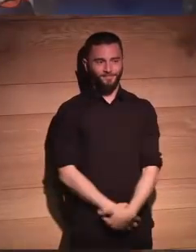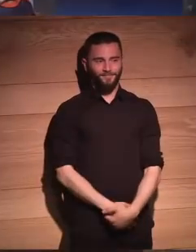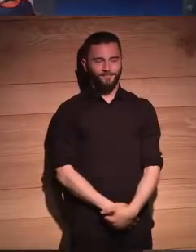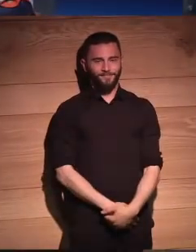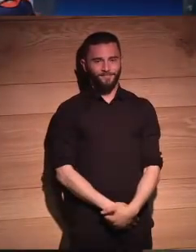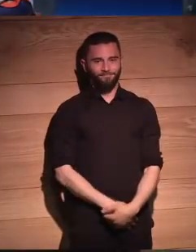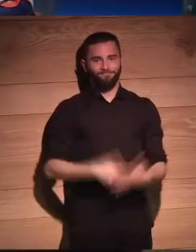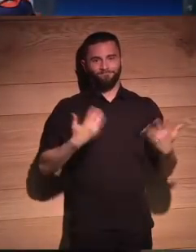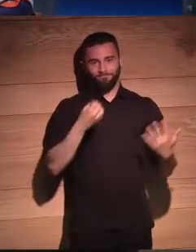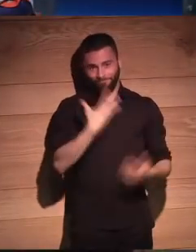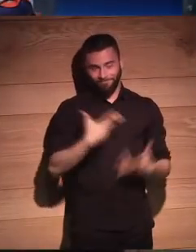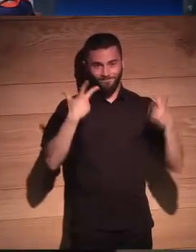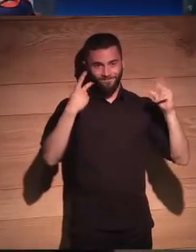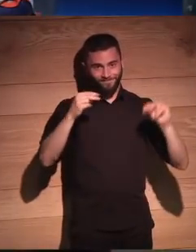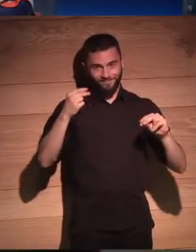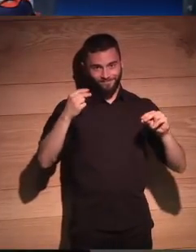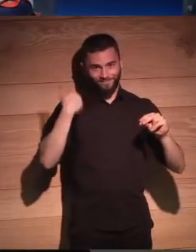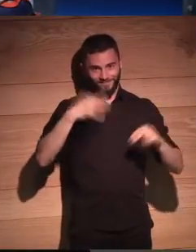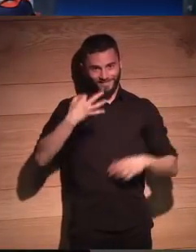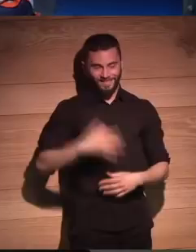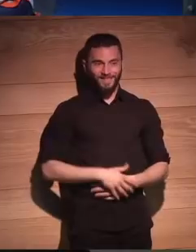¿no? Nos tenemos que marchar.